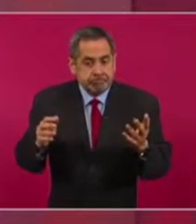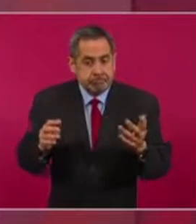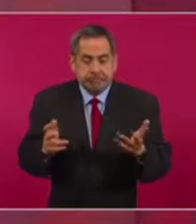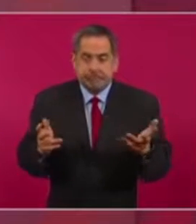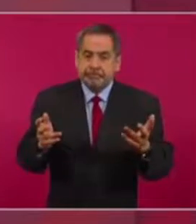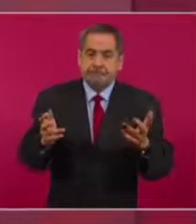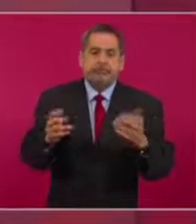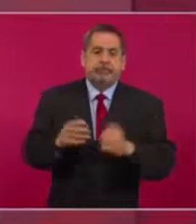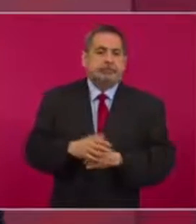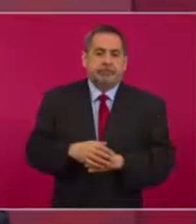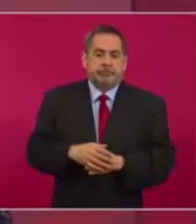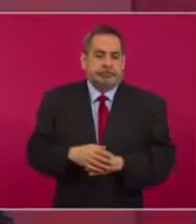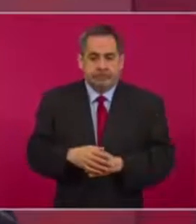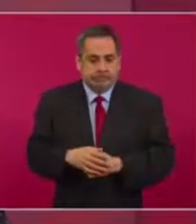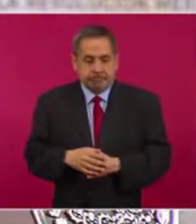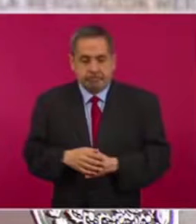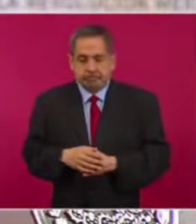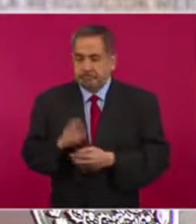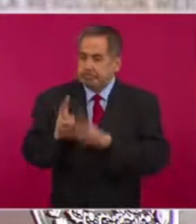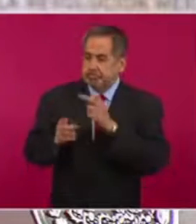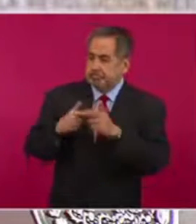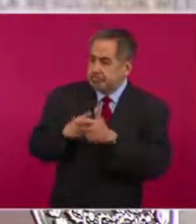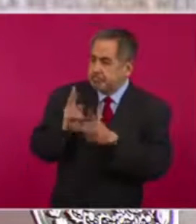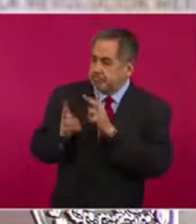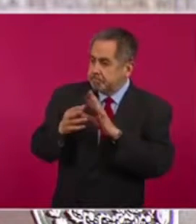no se siguió con el tema